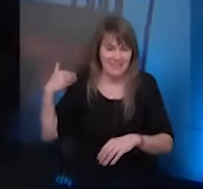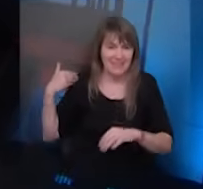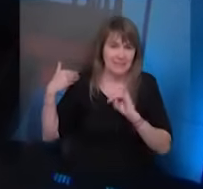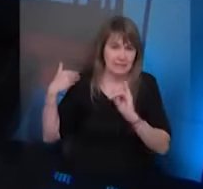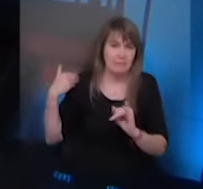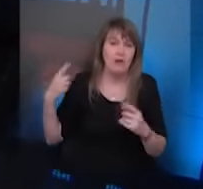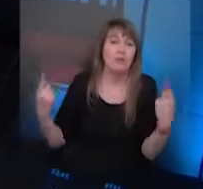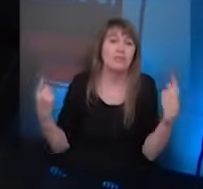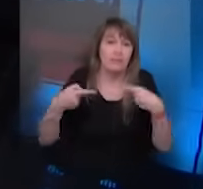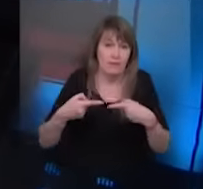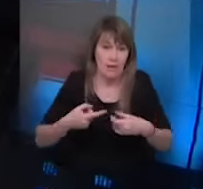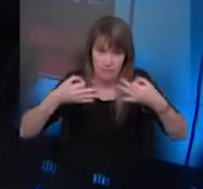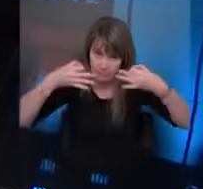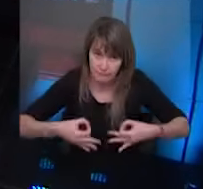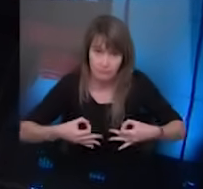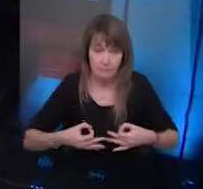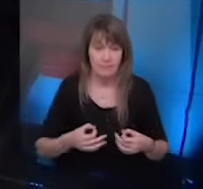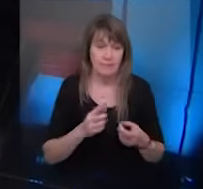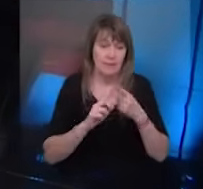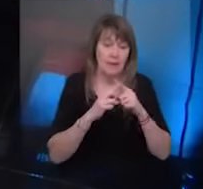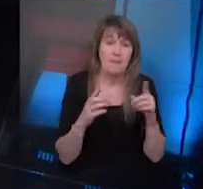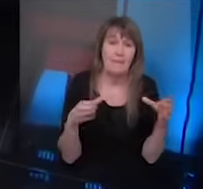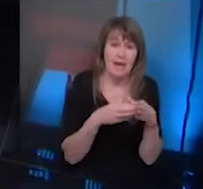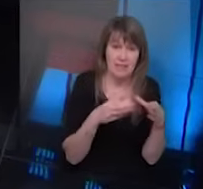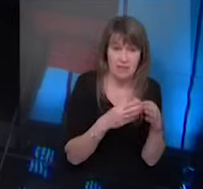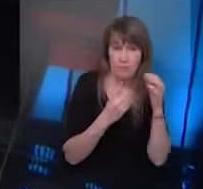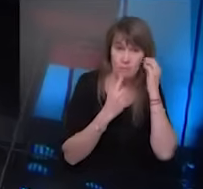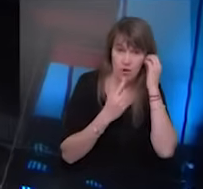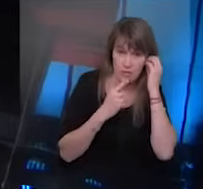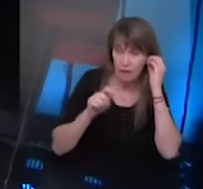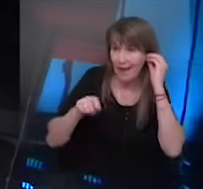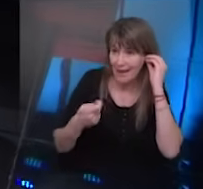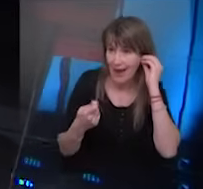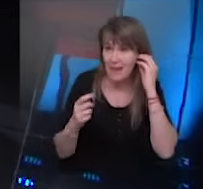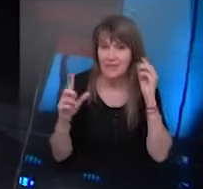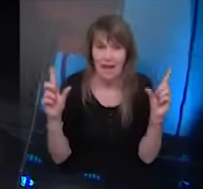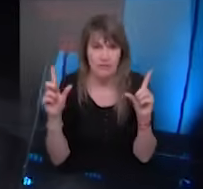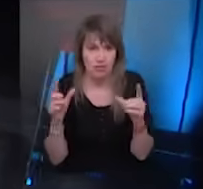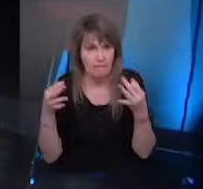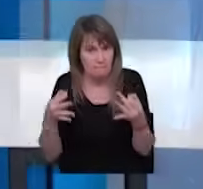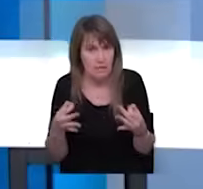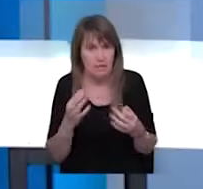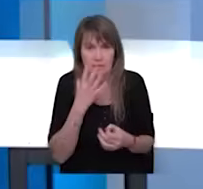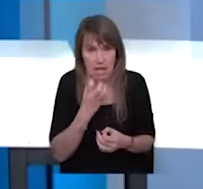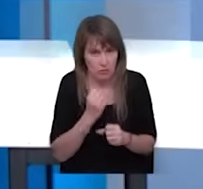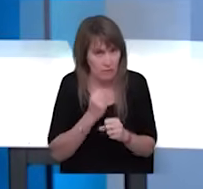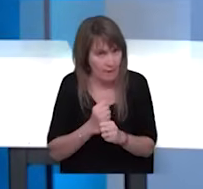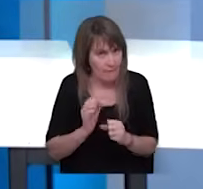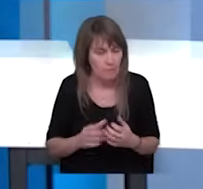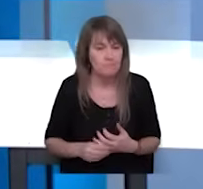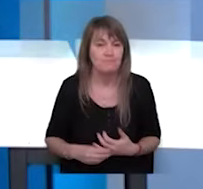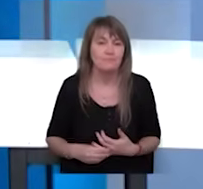serio y profundo no la relación entre los partidos y los canales de televisión no Ah mar apuntaba eso también no